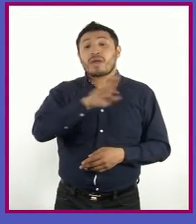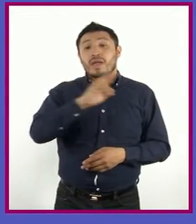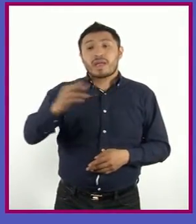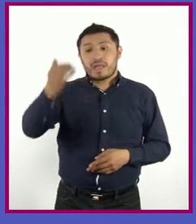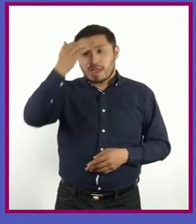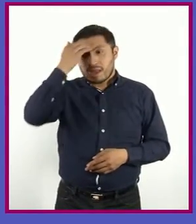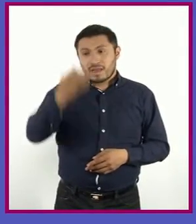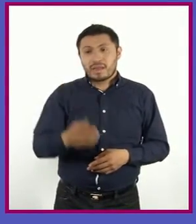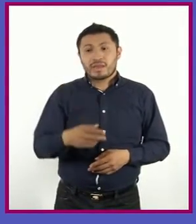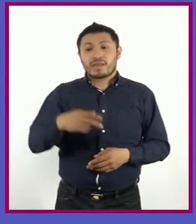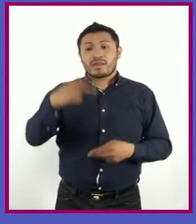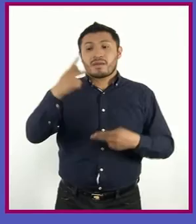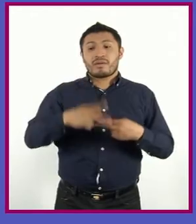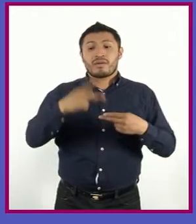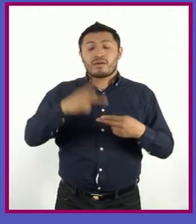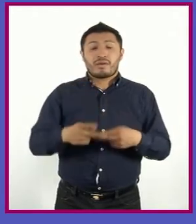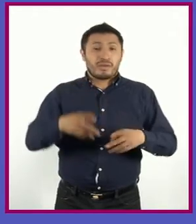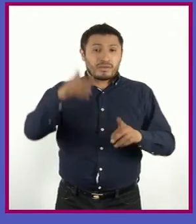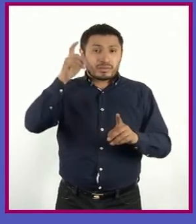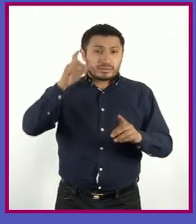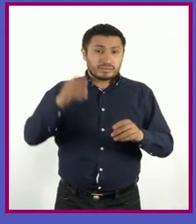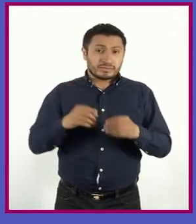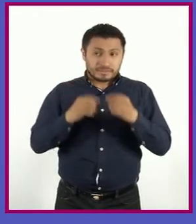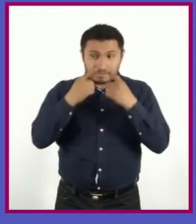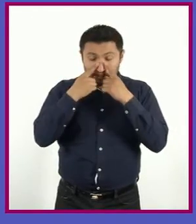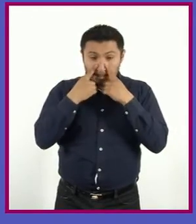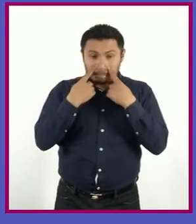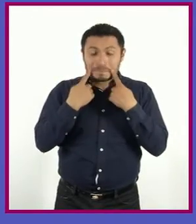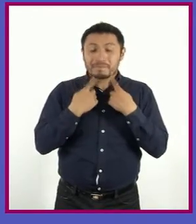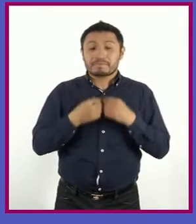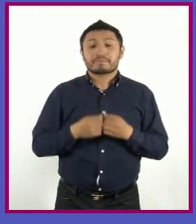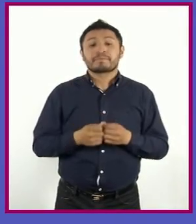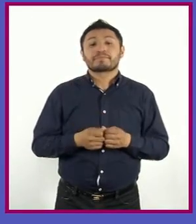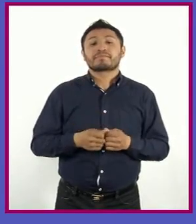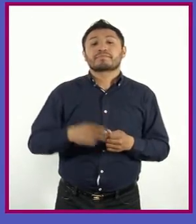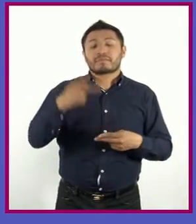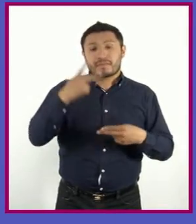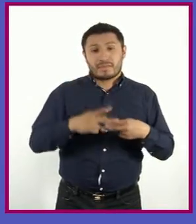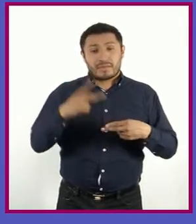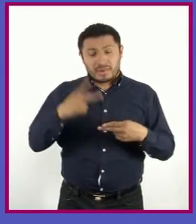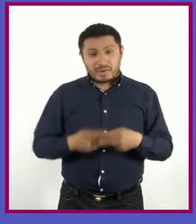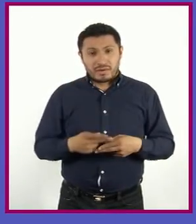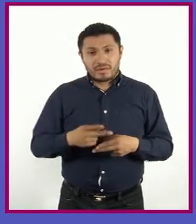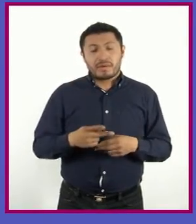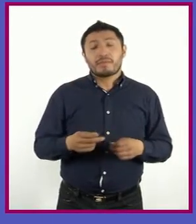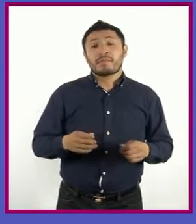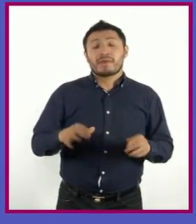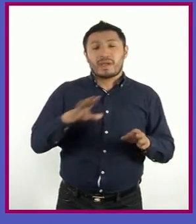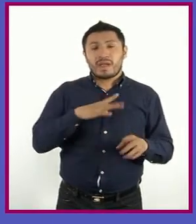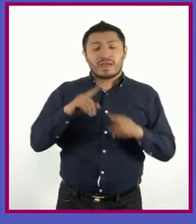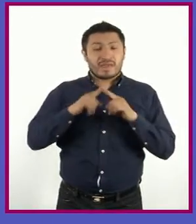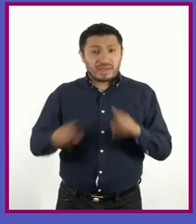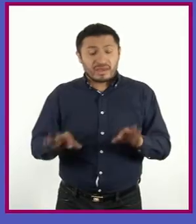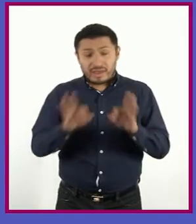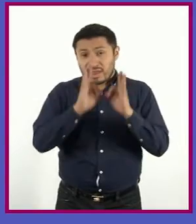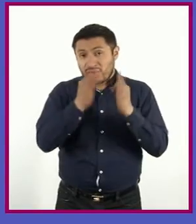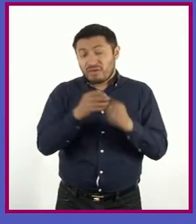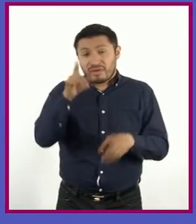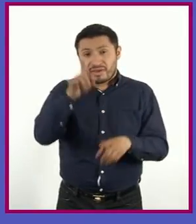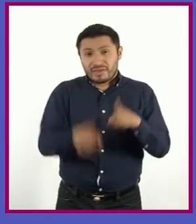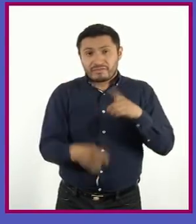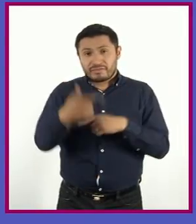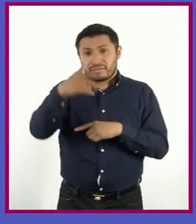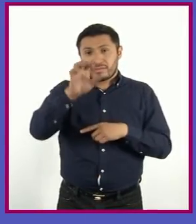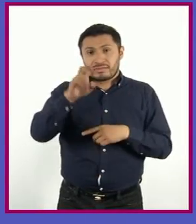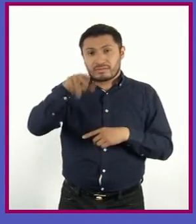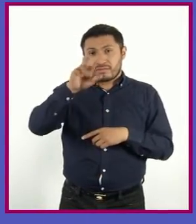por medio de los pronombres personales. Los pronombres personales tienen formas diferentes según el género,